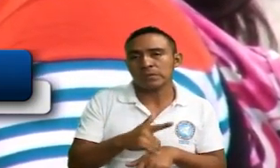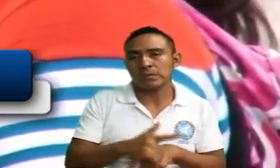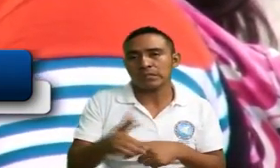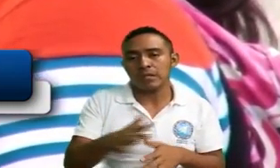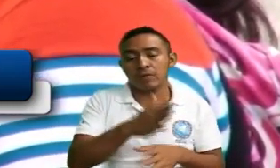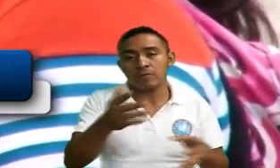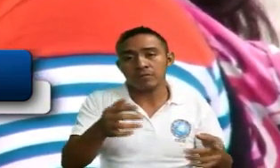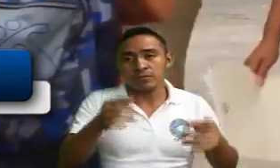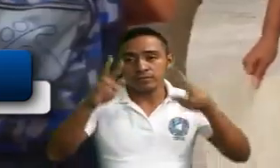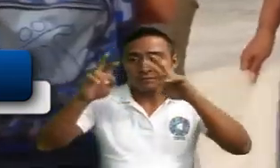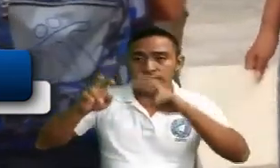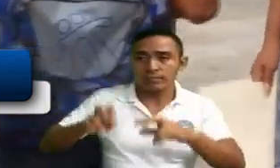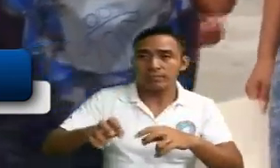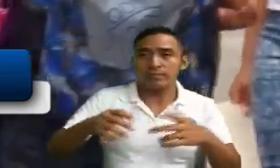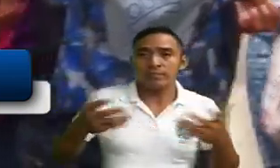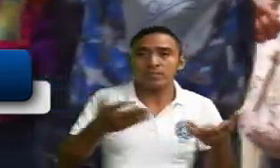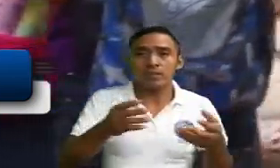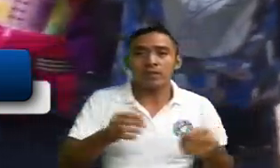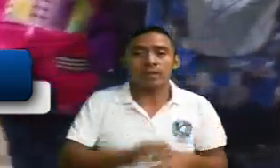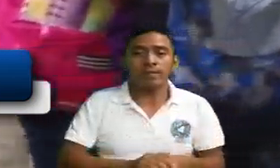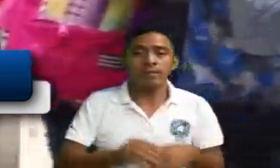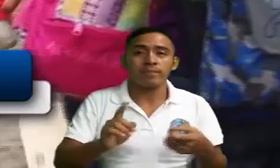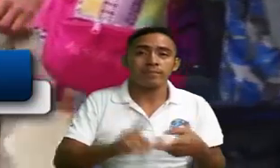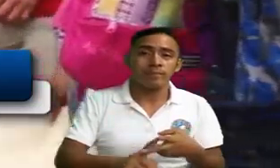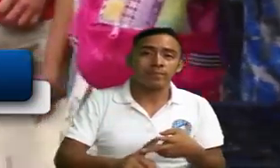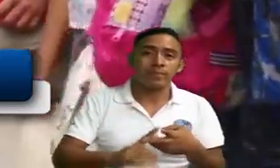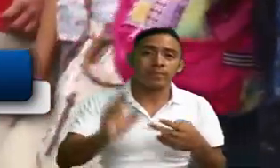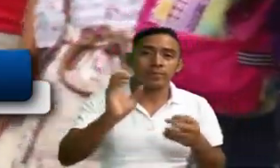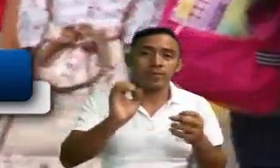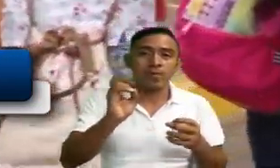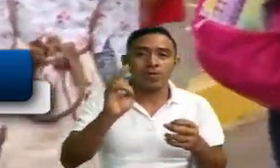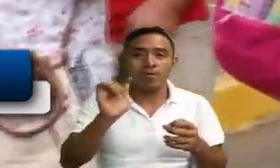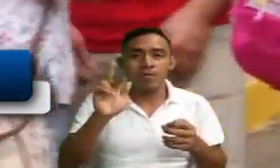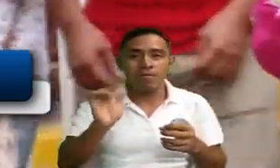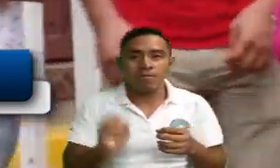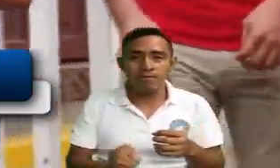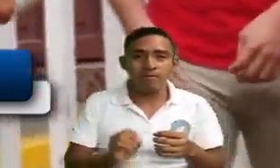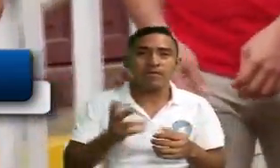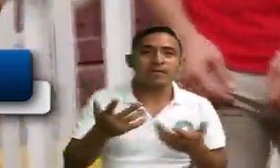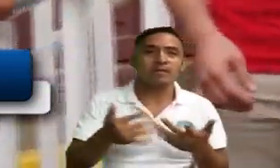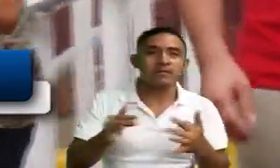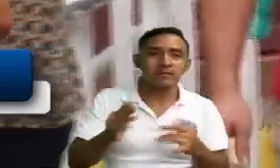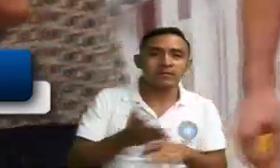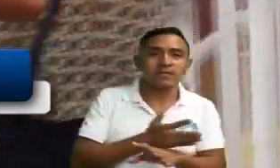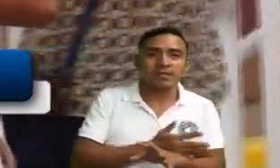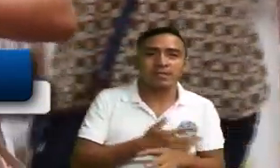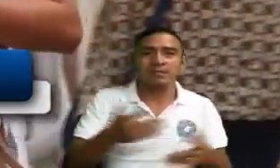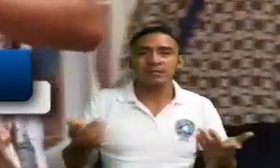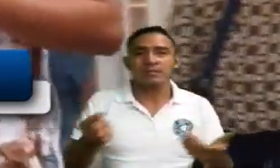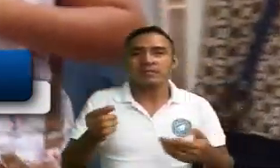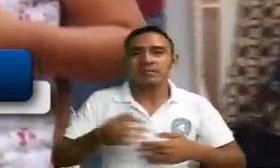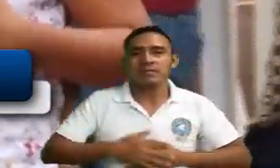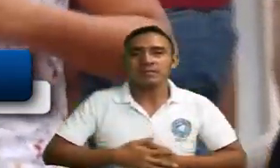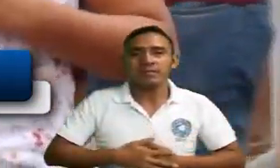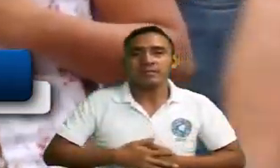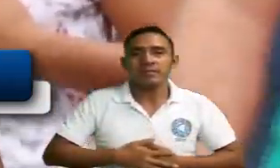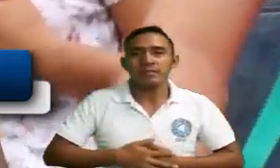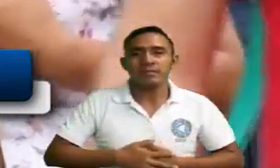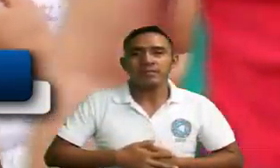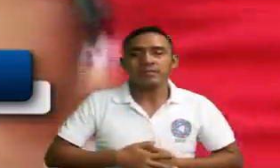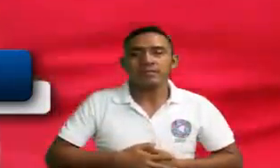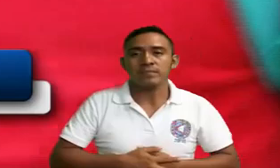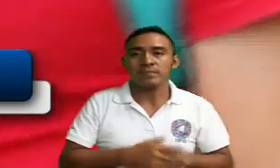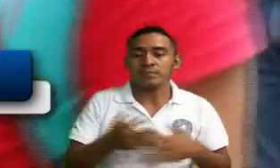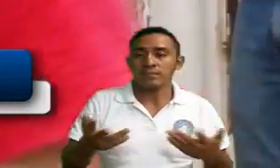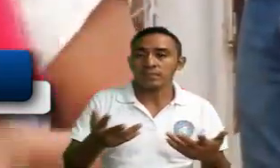otro diagnóstico como el síndrome de ovarios poliquísticos, que es otro tema a tratar en realidad. Ya lo hablamos aquí hace poco. Sí, que correcto,